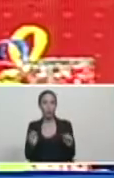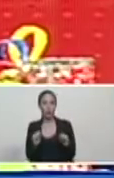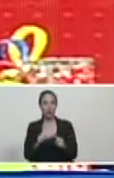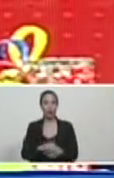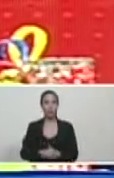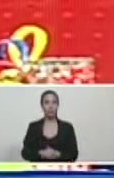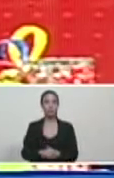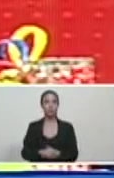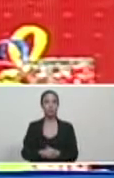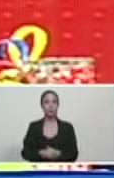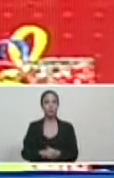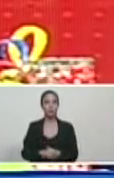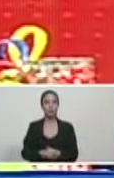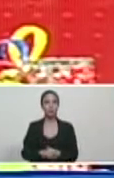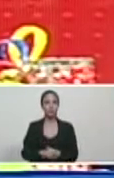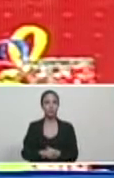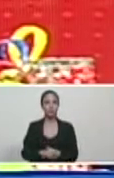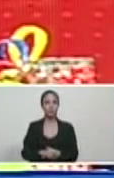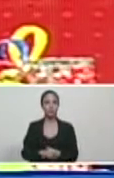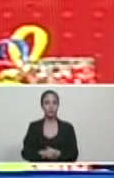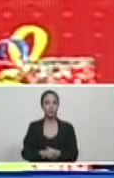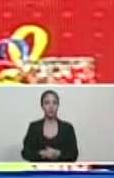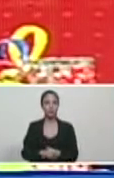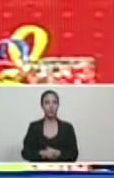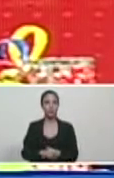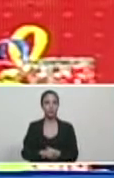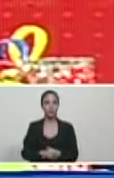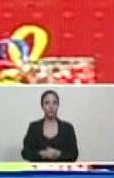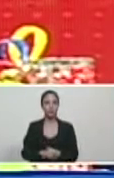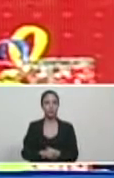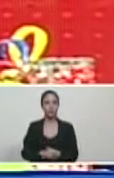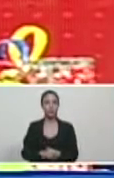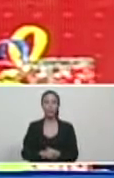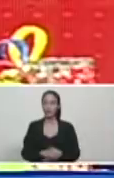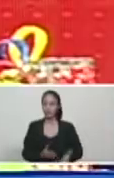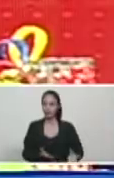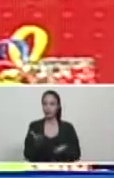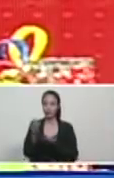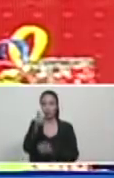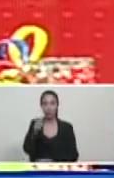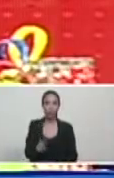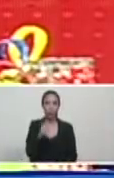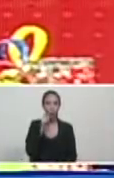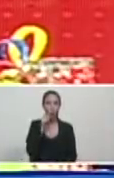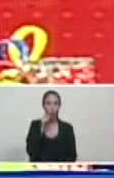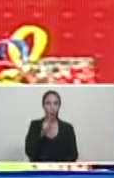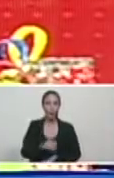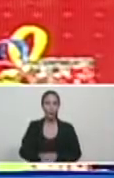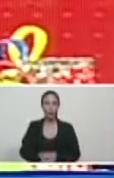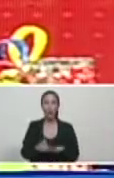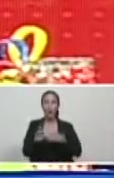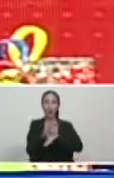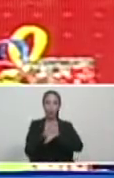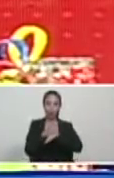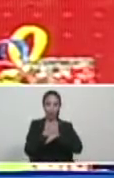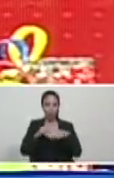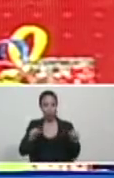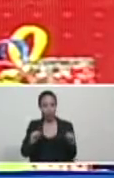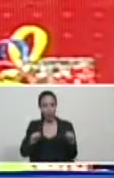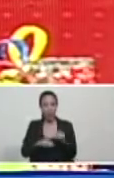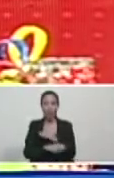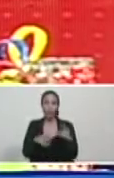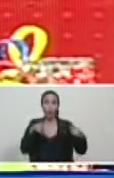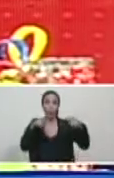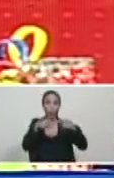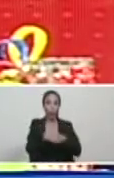y rebelde. Vamos al Estado Mérida para proceder junto a Jason Guzmán, protector del pueblo de Mérida, a